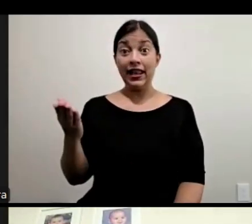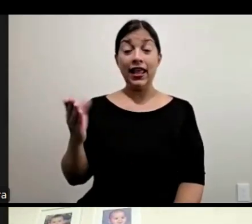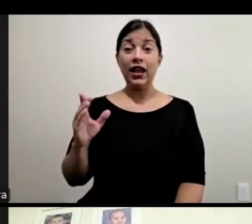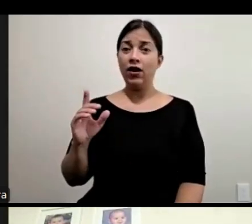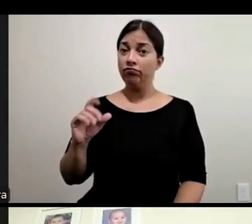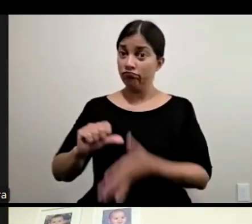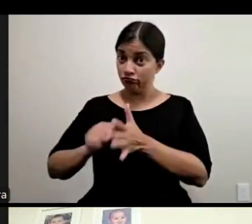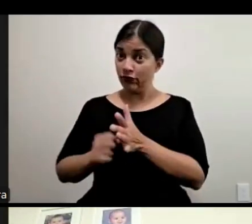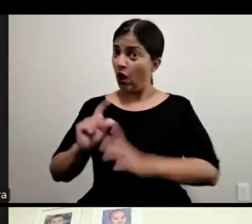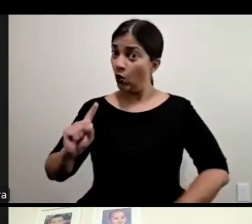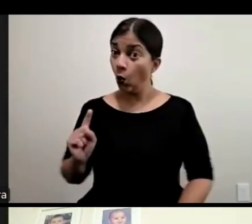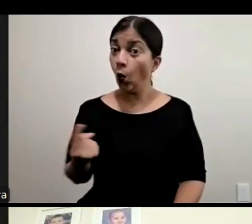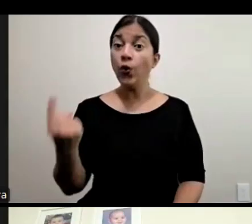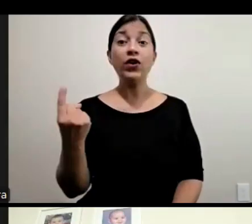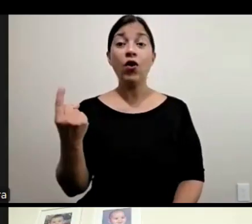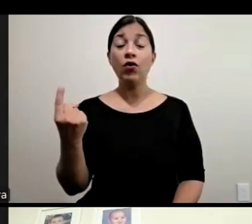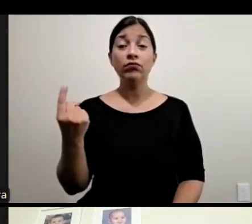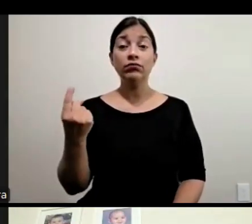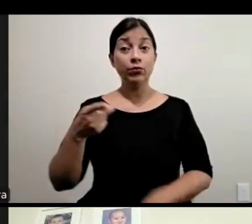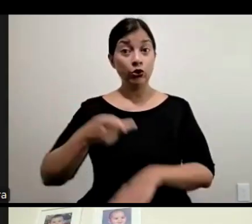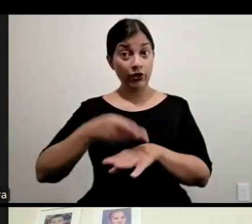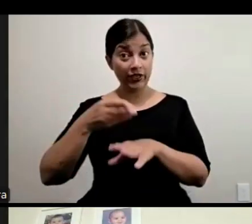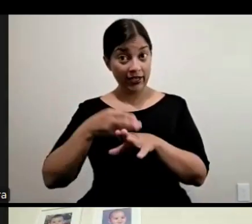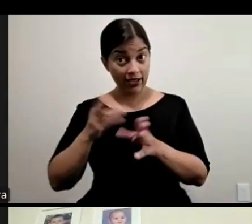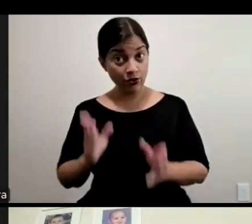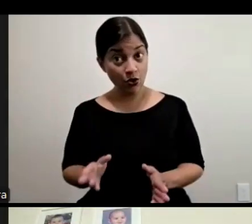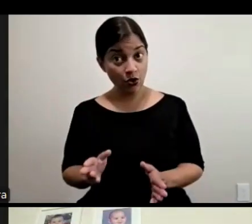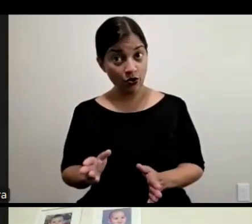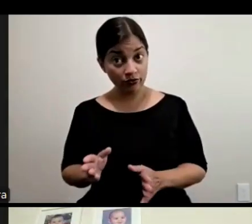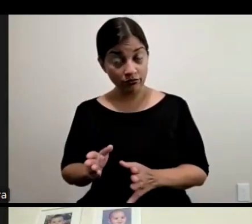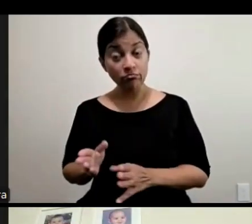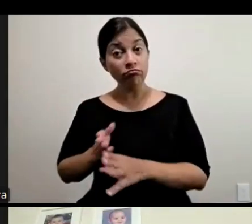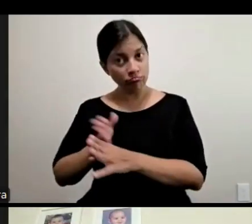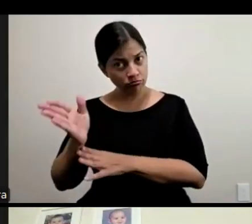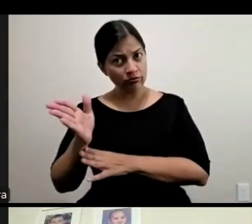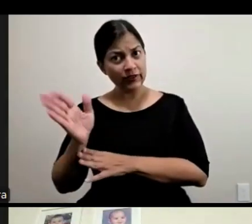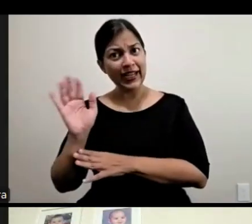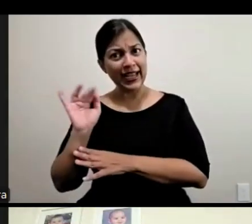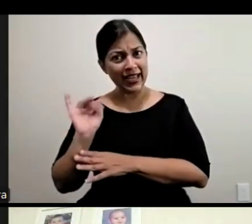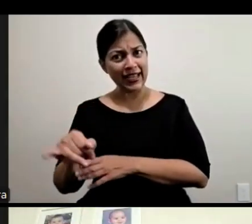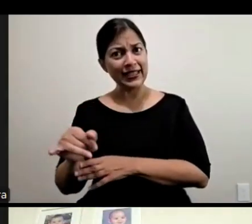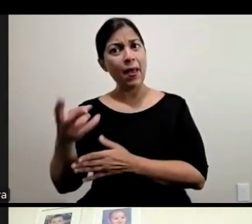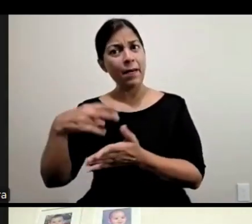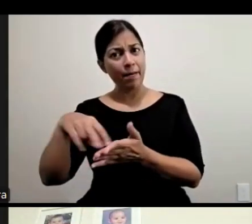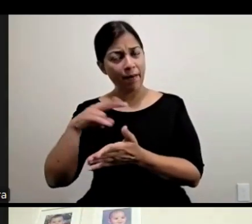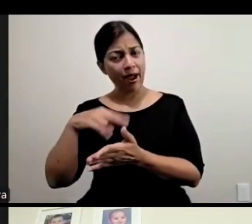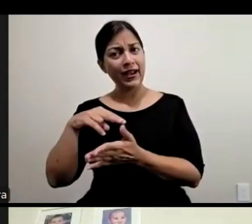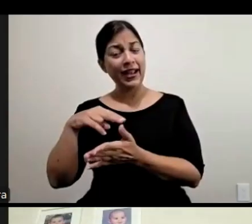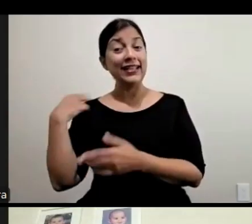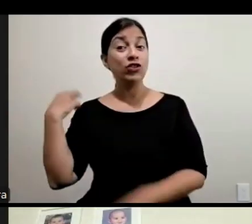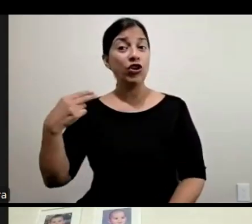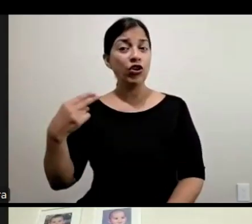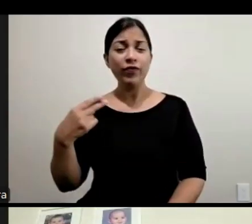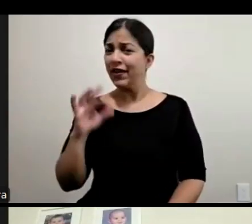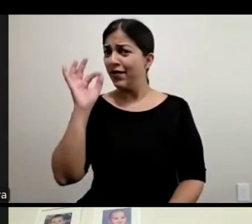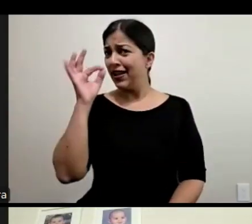única puertorriqueño especializado en ese tipo de baile histórico. Independientemente sea francés o no,